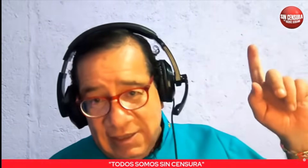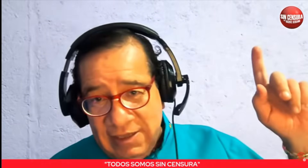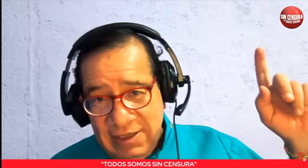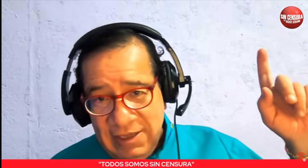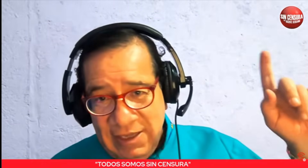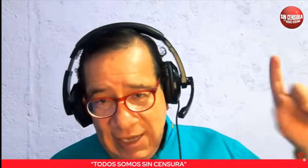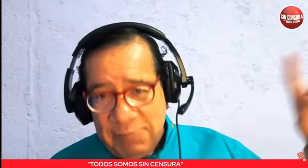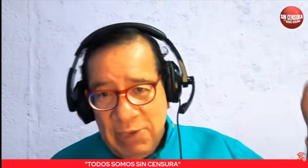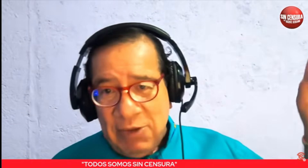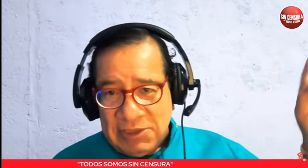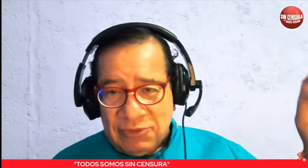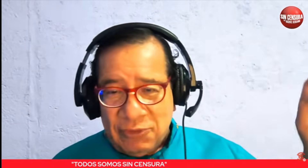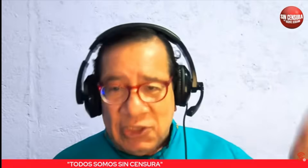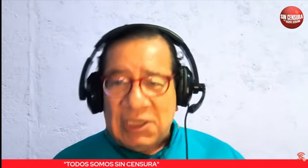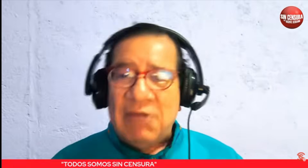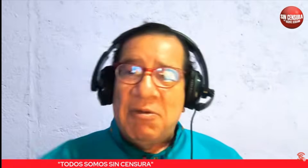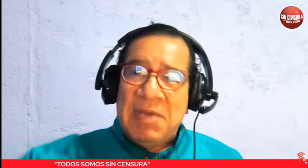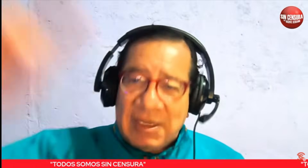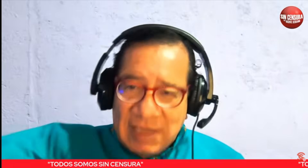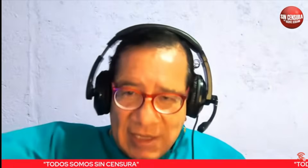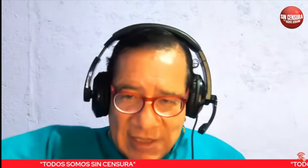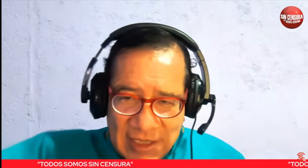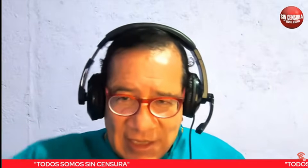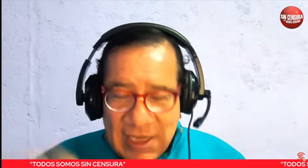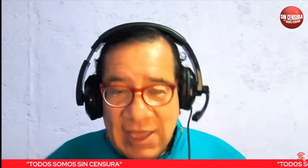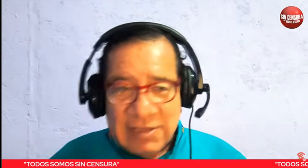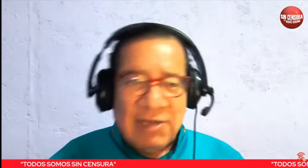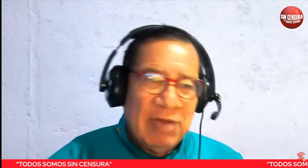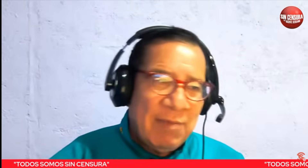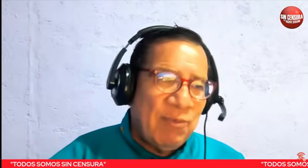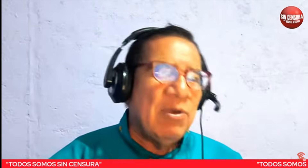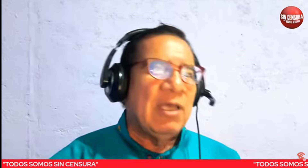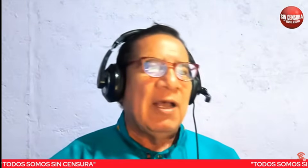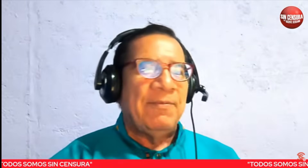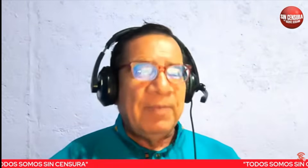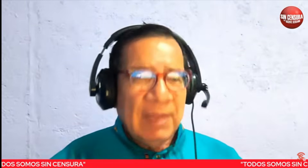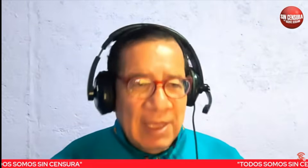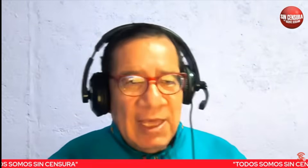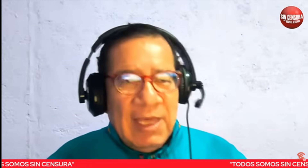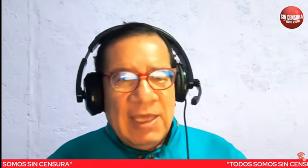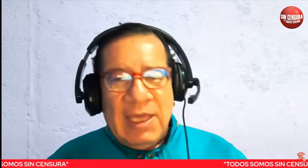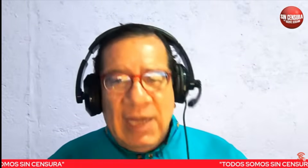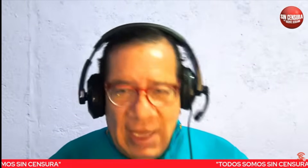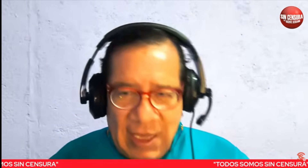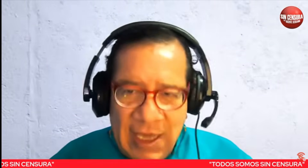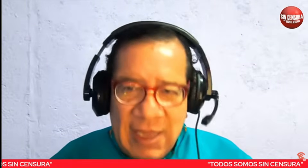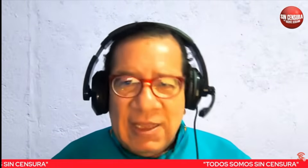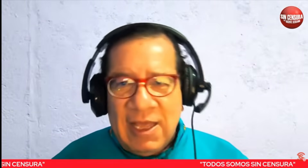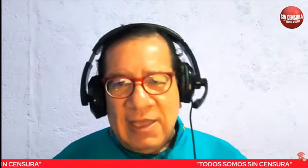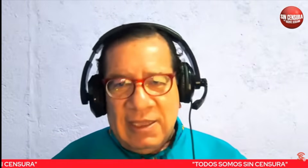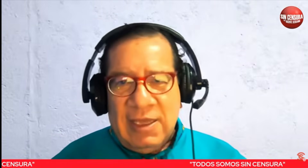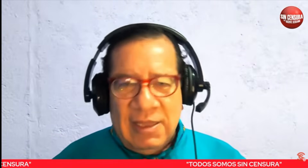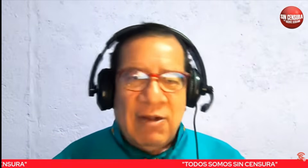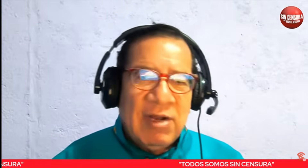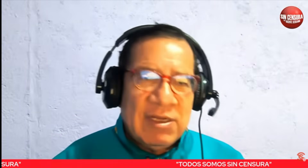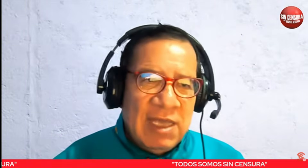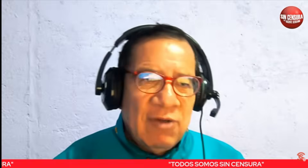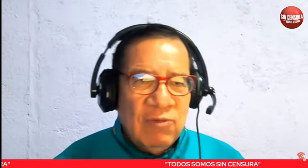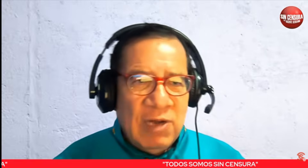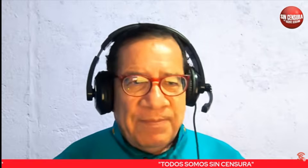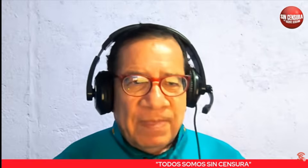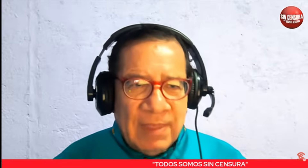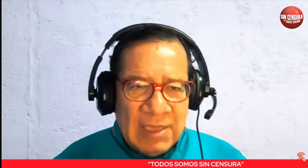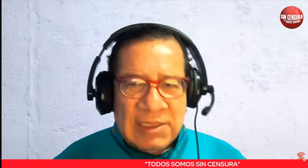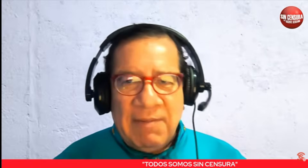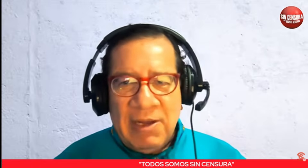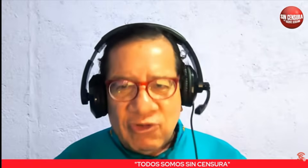CISEN en 1989 hasta la Secretaría de Seguridad Pública. Y en la agenda de Genaro García